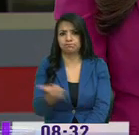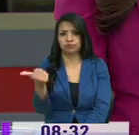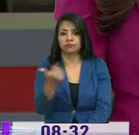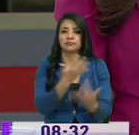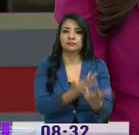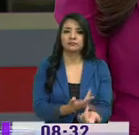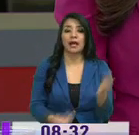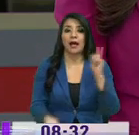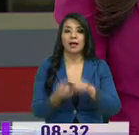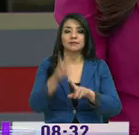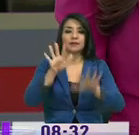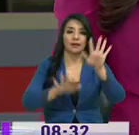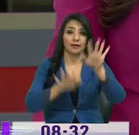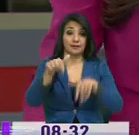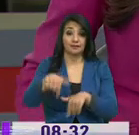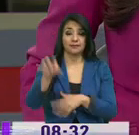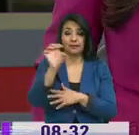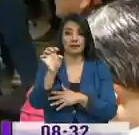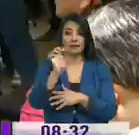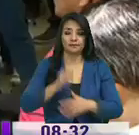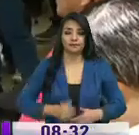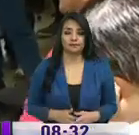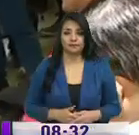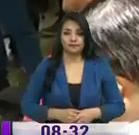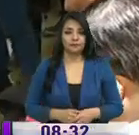hasta el 15 del presente mes.